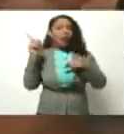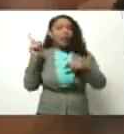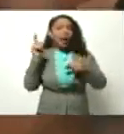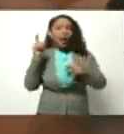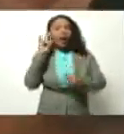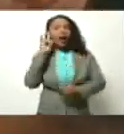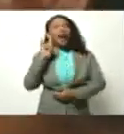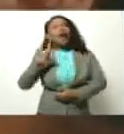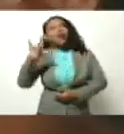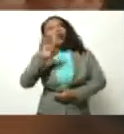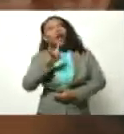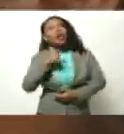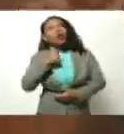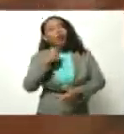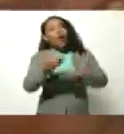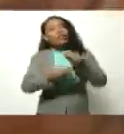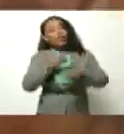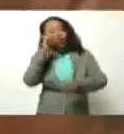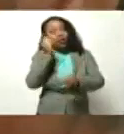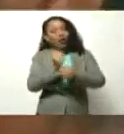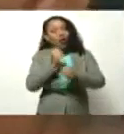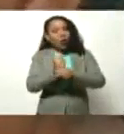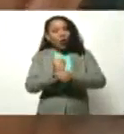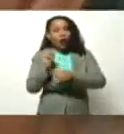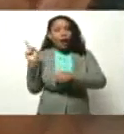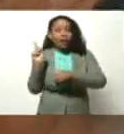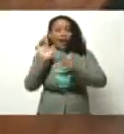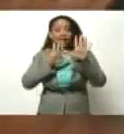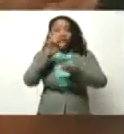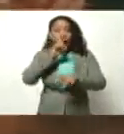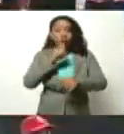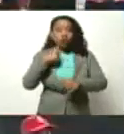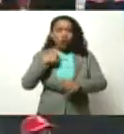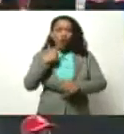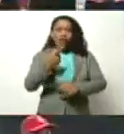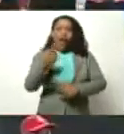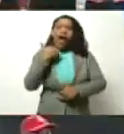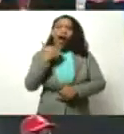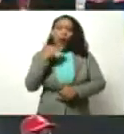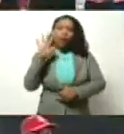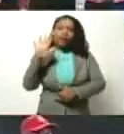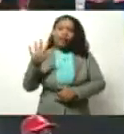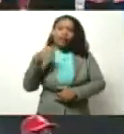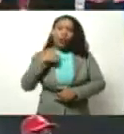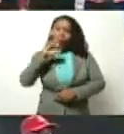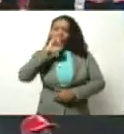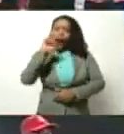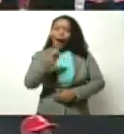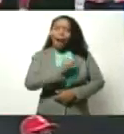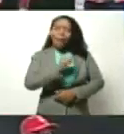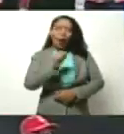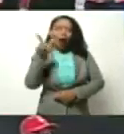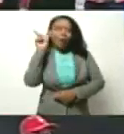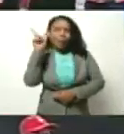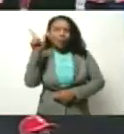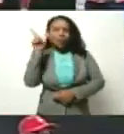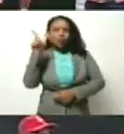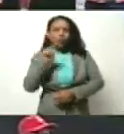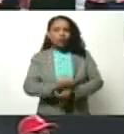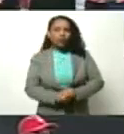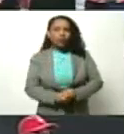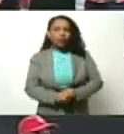enamorada de lo que estaba haciendo quince añitos yo ayer dije algo así Yo amo el partido socialista Unido de